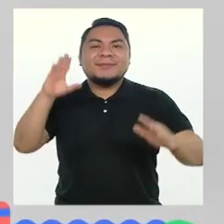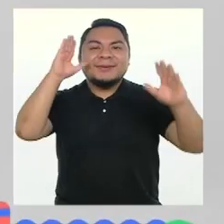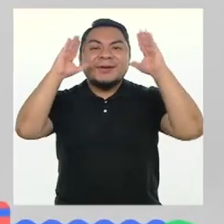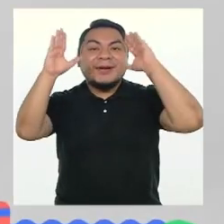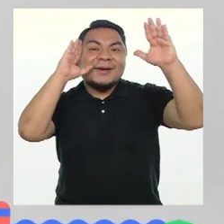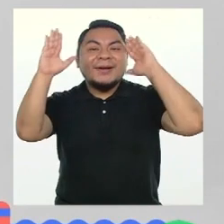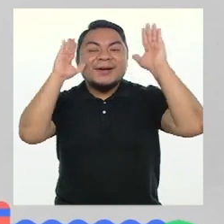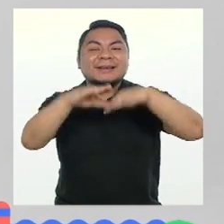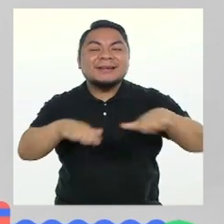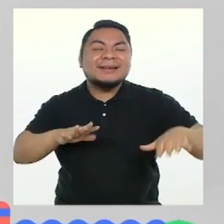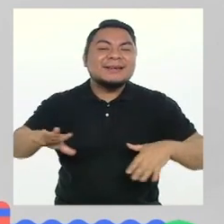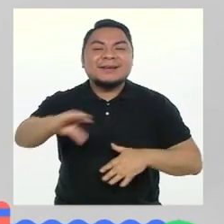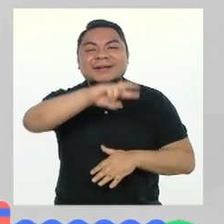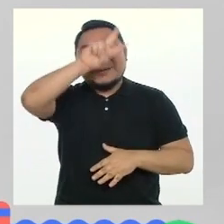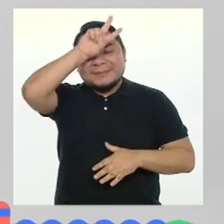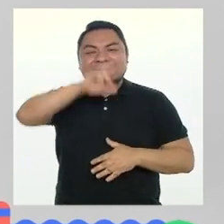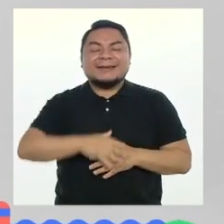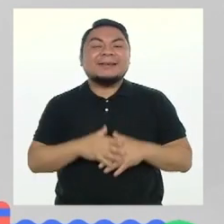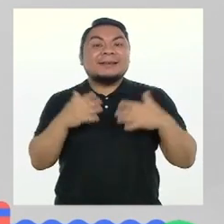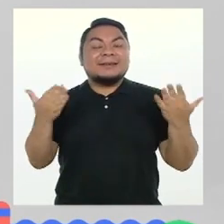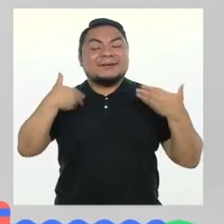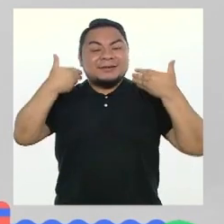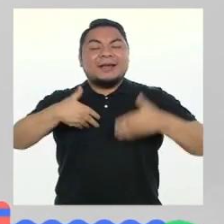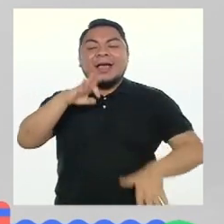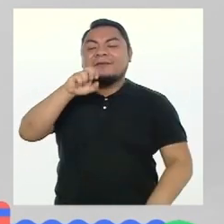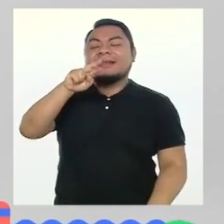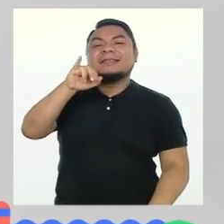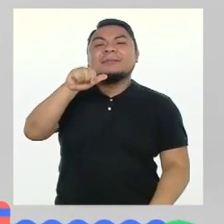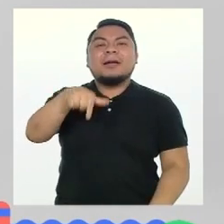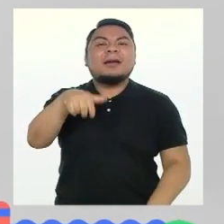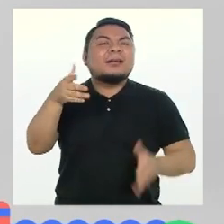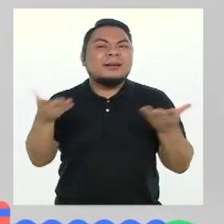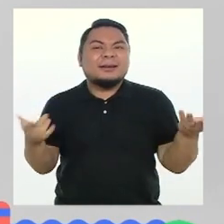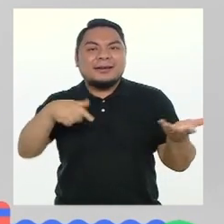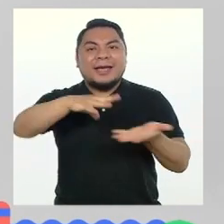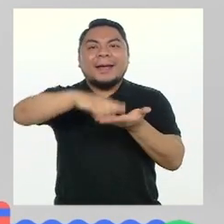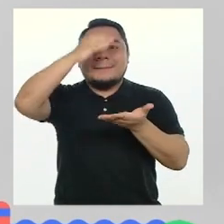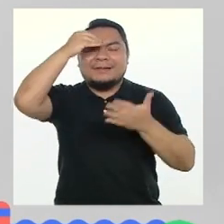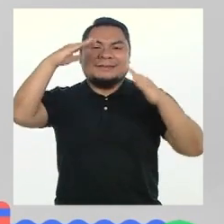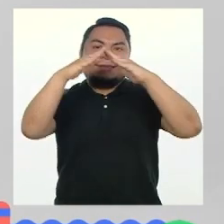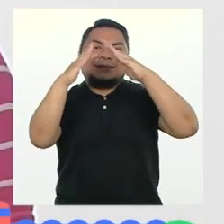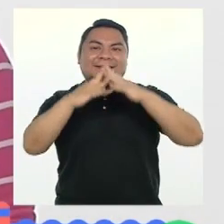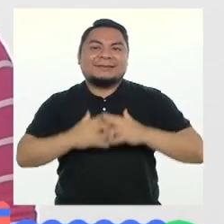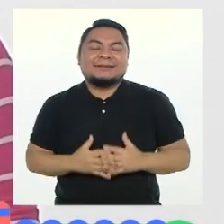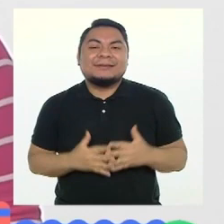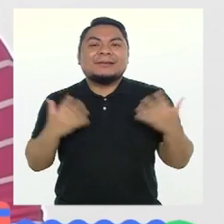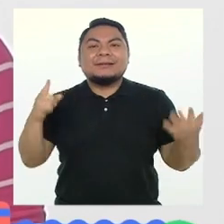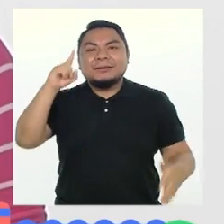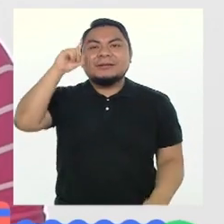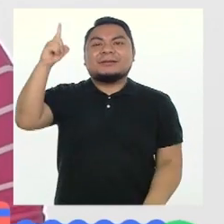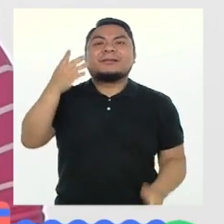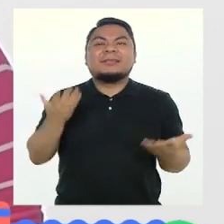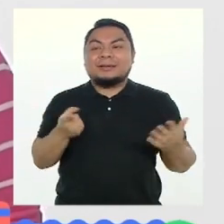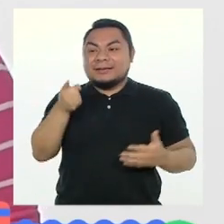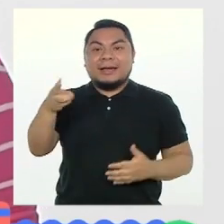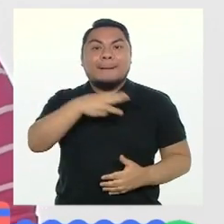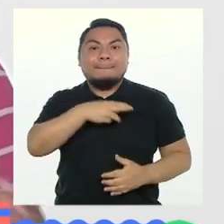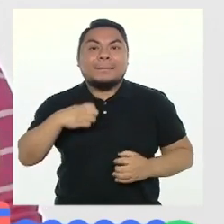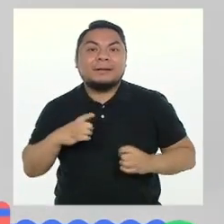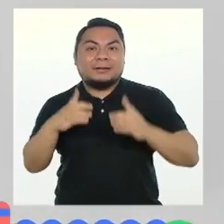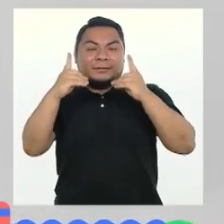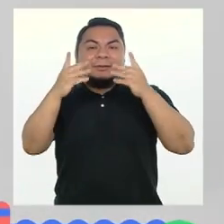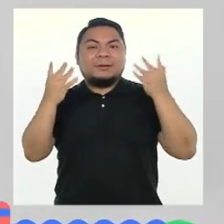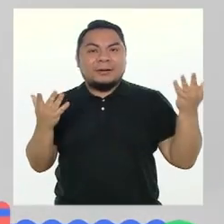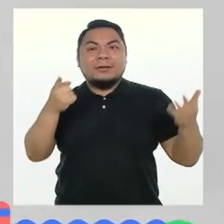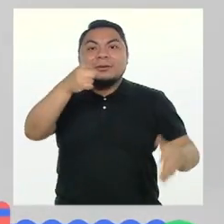Hola, niñas y niños de todo el país. Yo soy Fátima Saldoní y esto es Aprendo en Casa, una iniciativa del Ministerio de